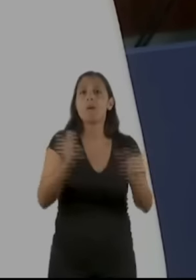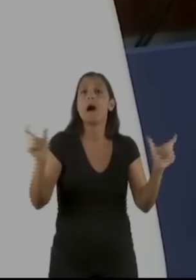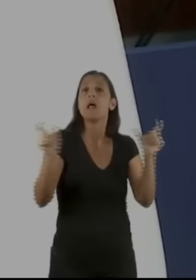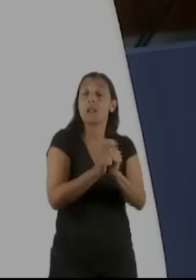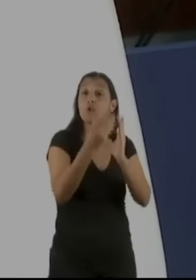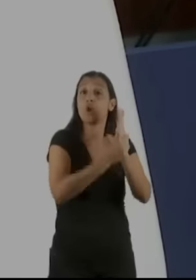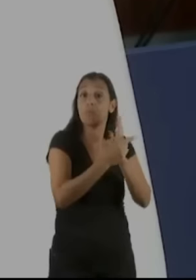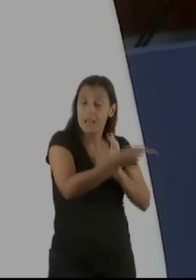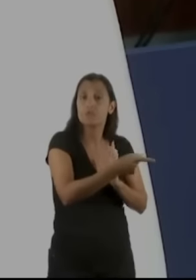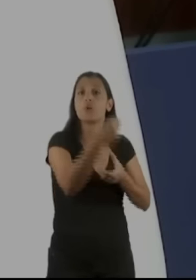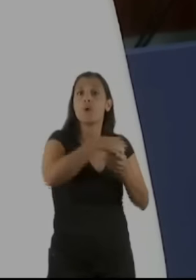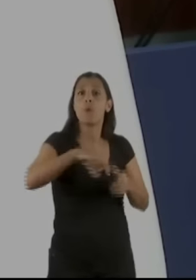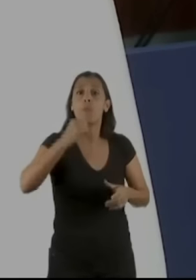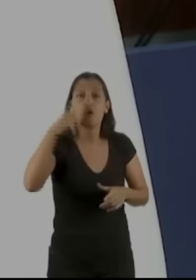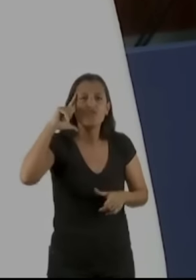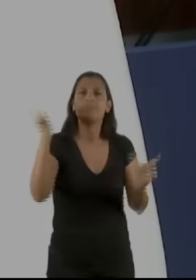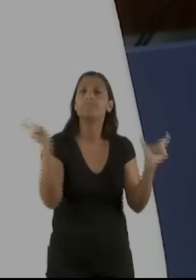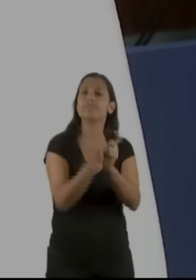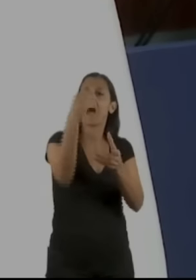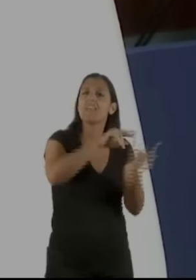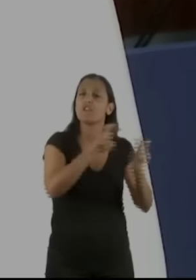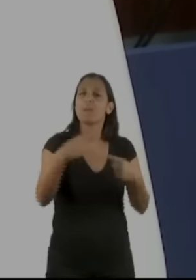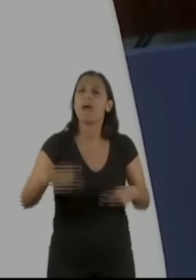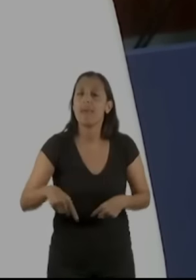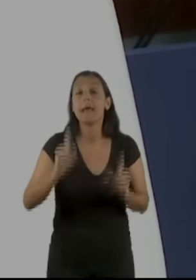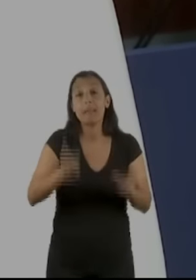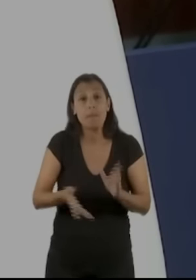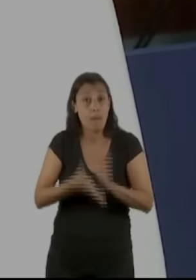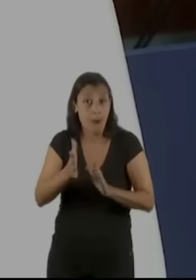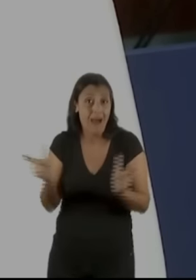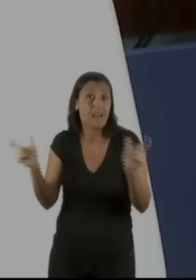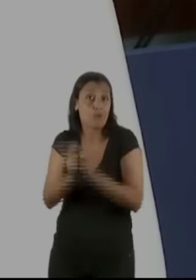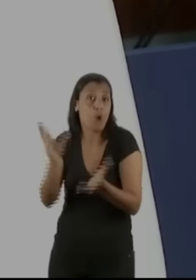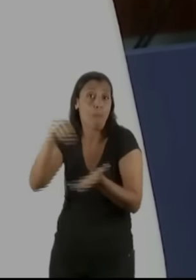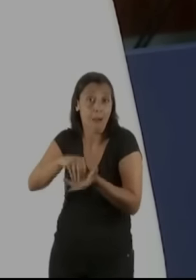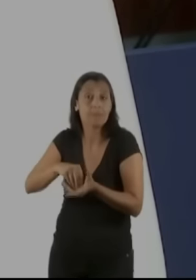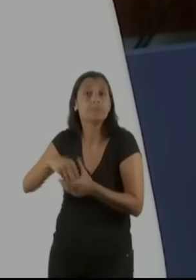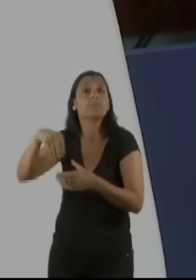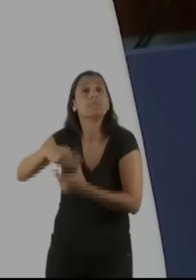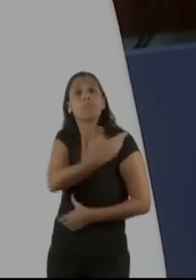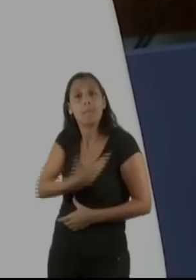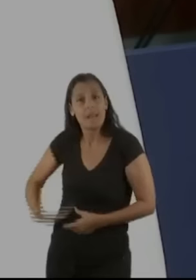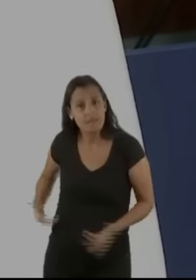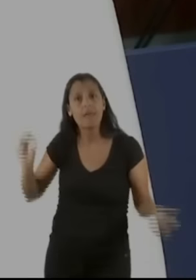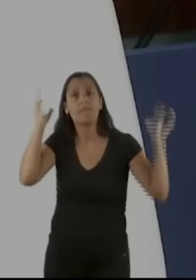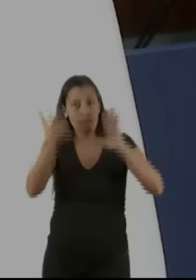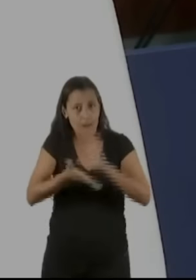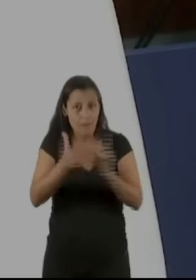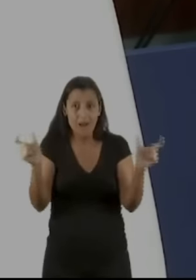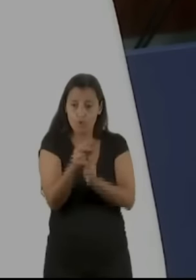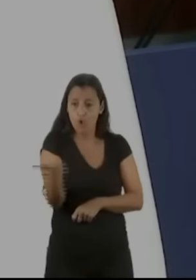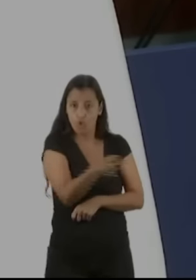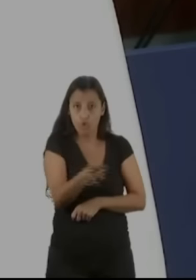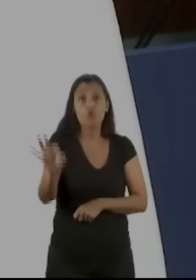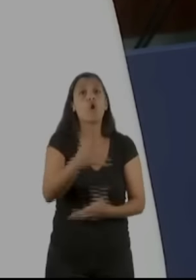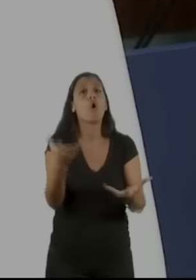Nicolás pose qué agenda se trató ahí también si tiene previsto reunirse en las próximas horas con el presidente Javier Miley eventualmente Si eso sucede qué